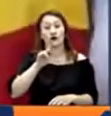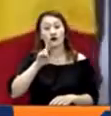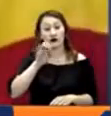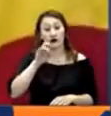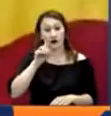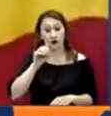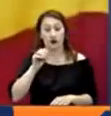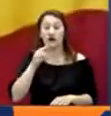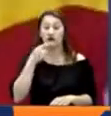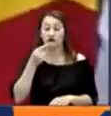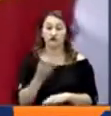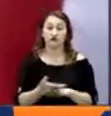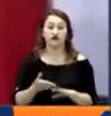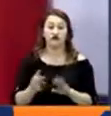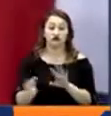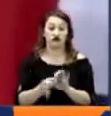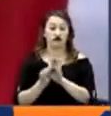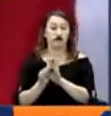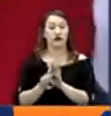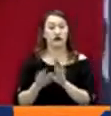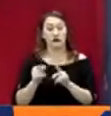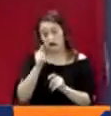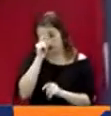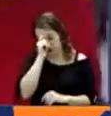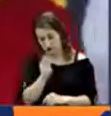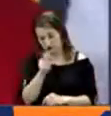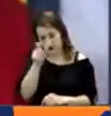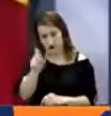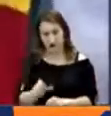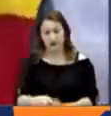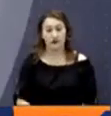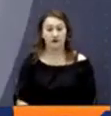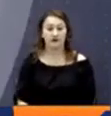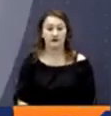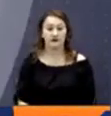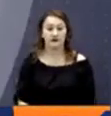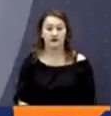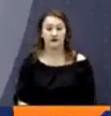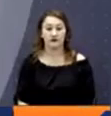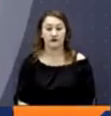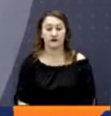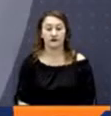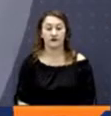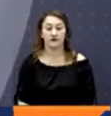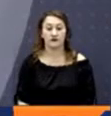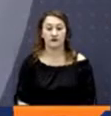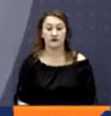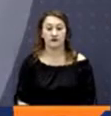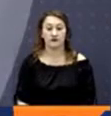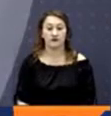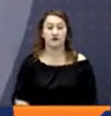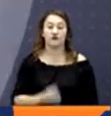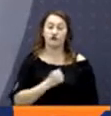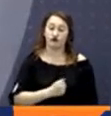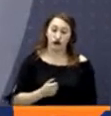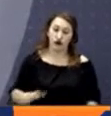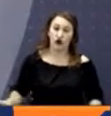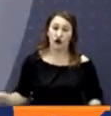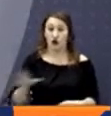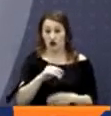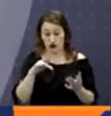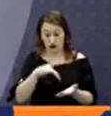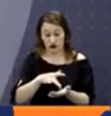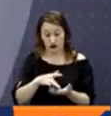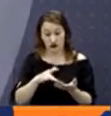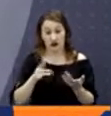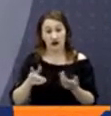su población unión y le hizo también un homenaje a la víctima. Y todos los acá presentes, la administración